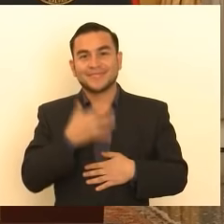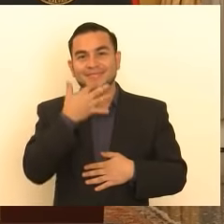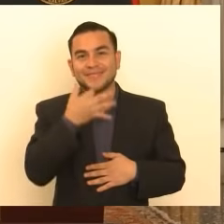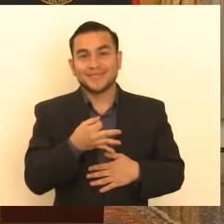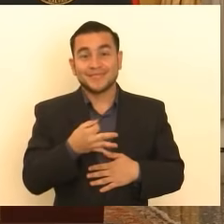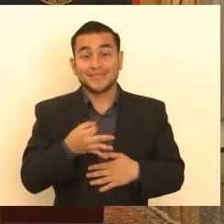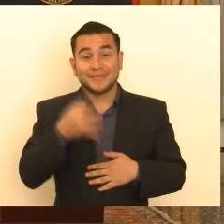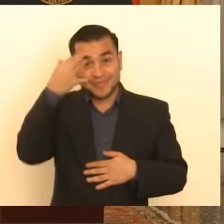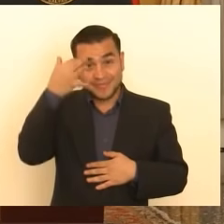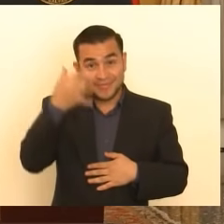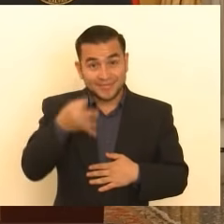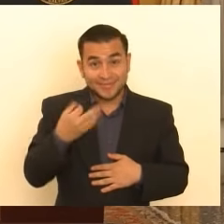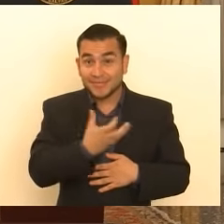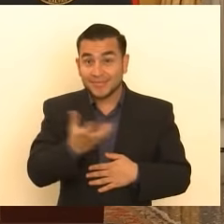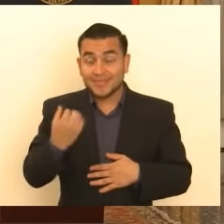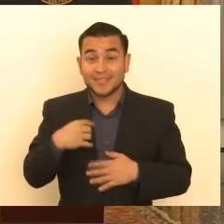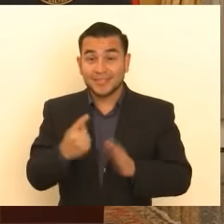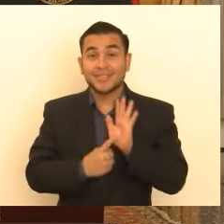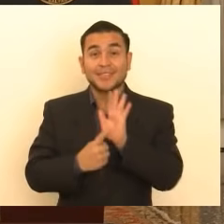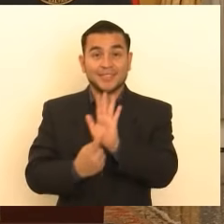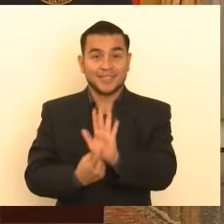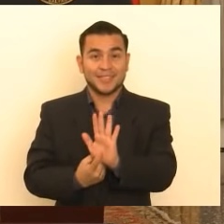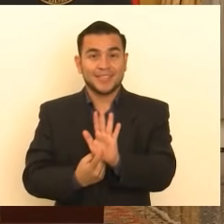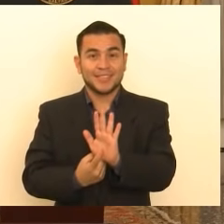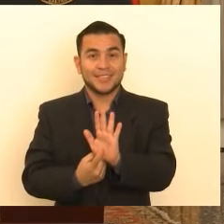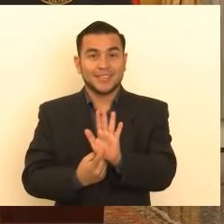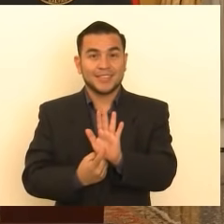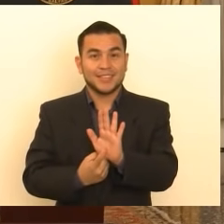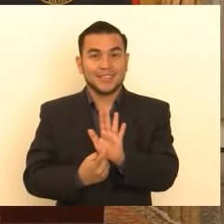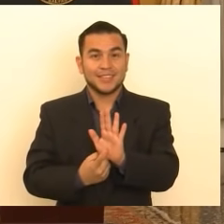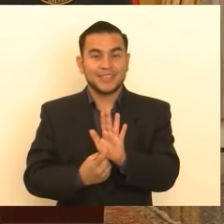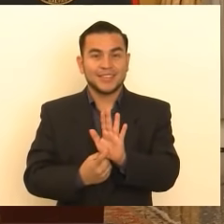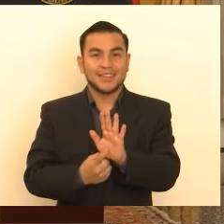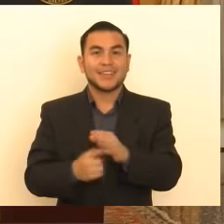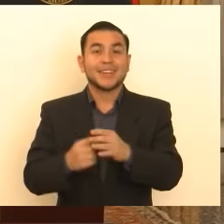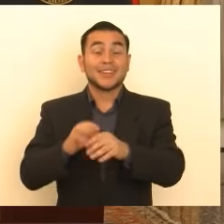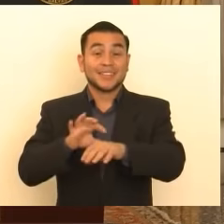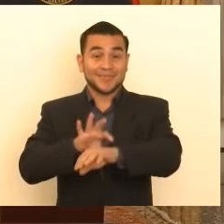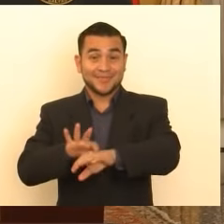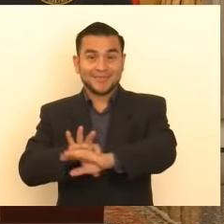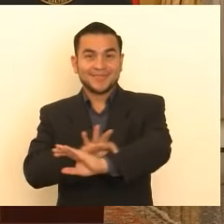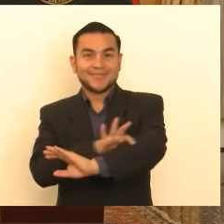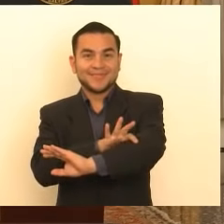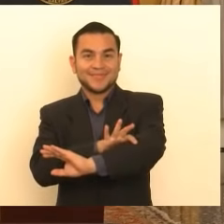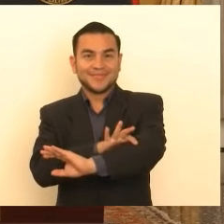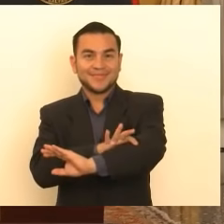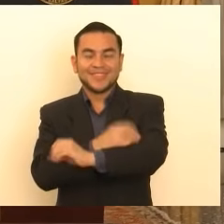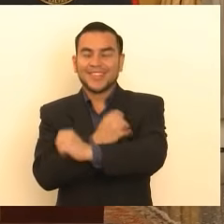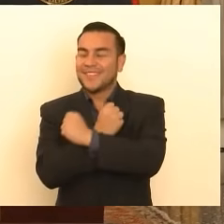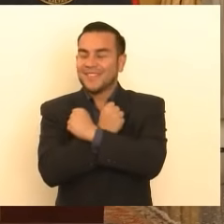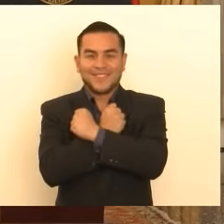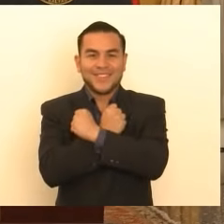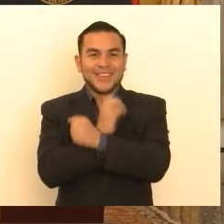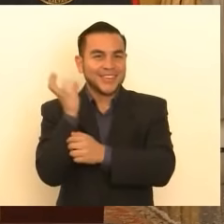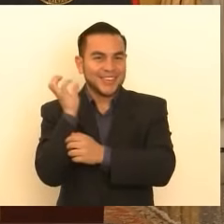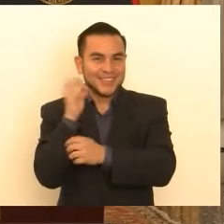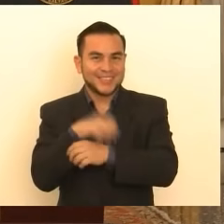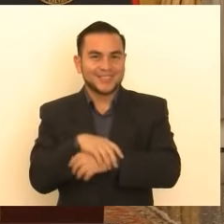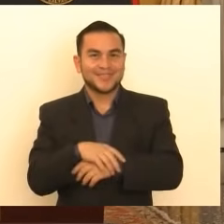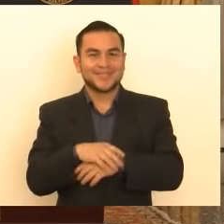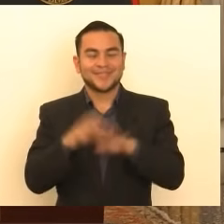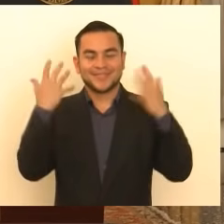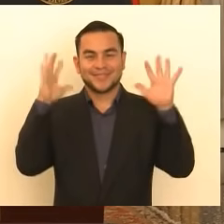Y yo creo que deberíamos de demostrar eso, de los calcetines, el amor por los calcetines.